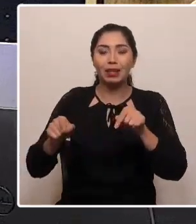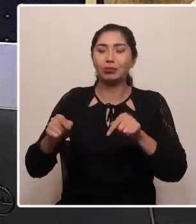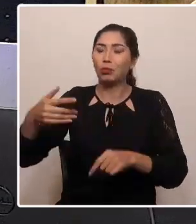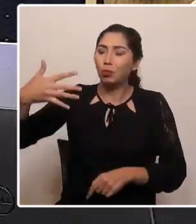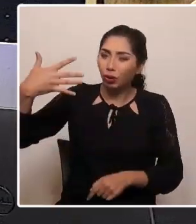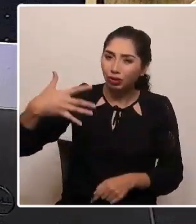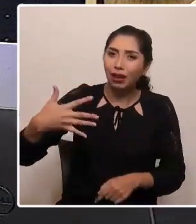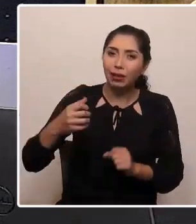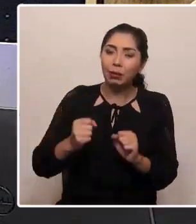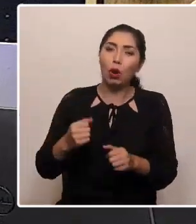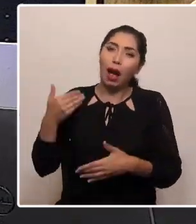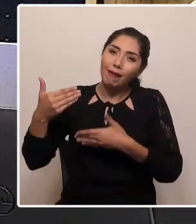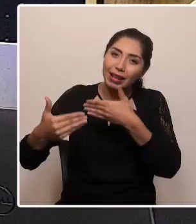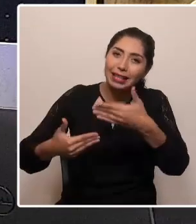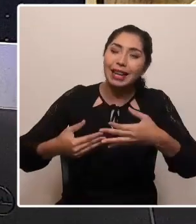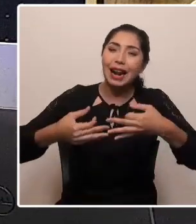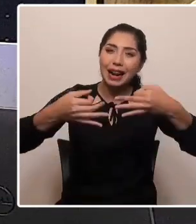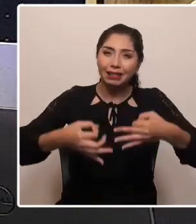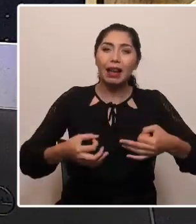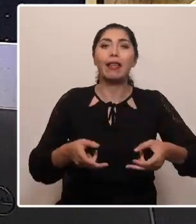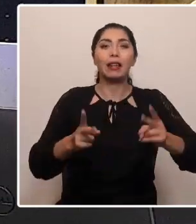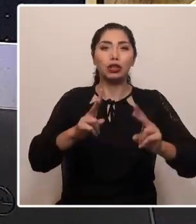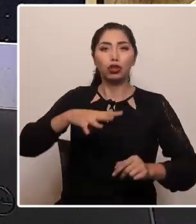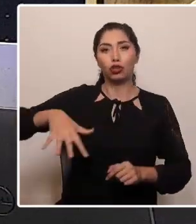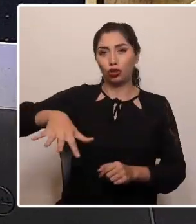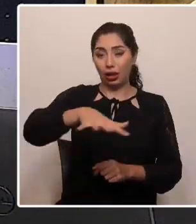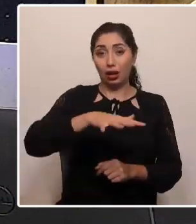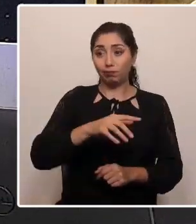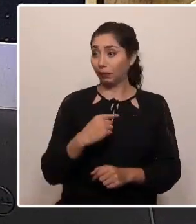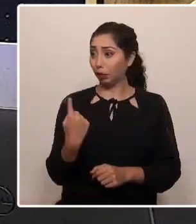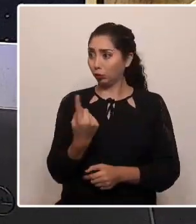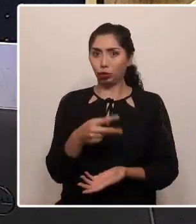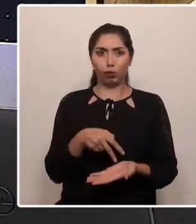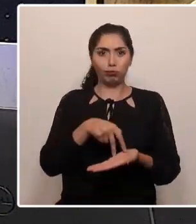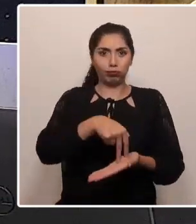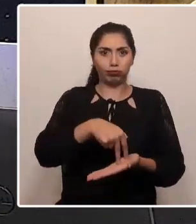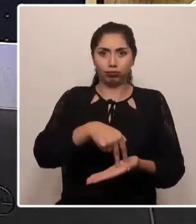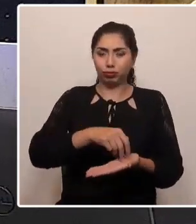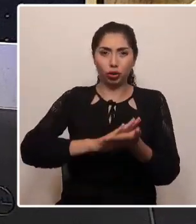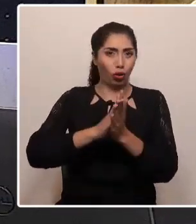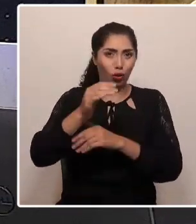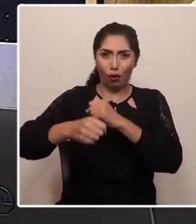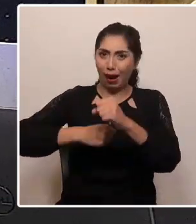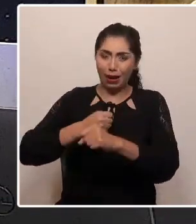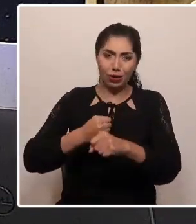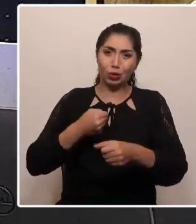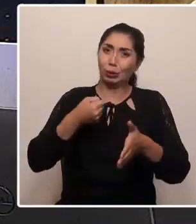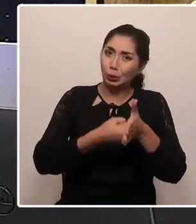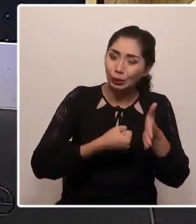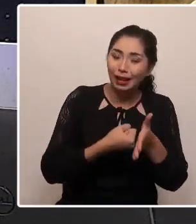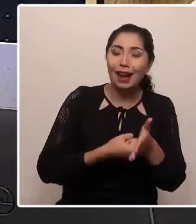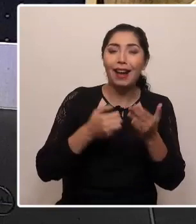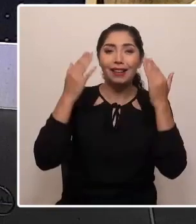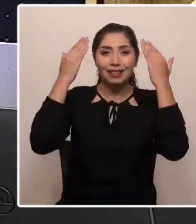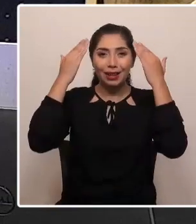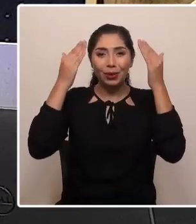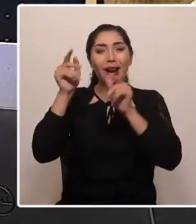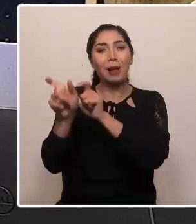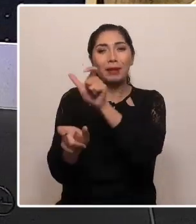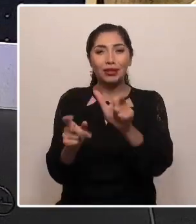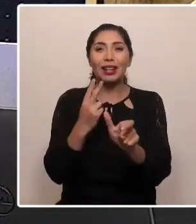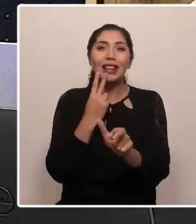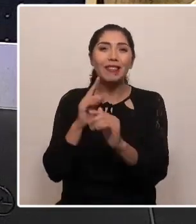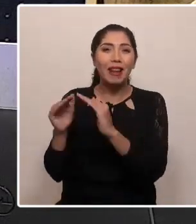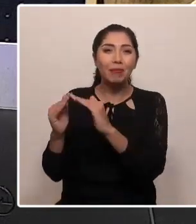avanzar en garantía de derechos sociales por los que nos hemos levantado durante todos estos años. Así que saludar a las y los pobladores y agradecer